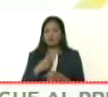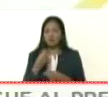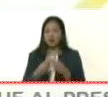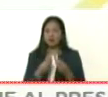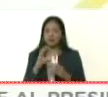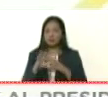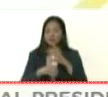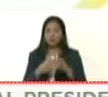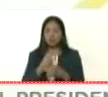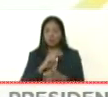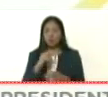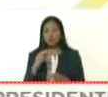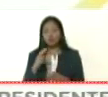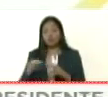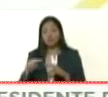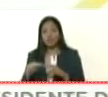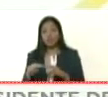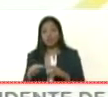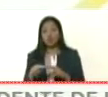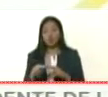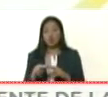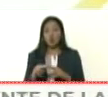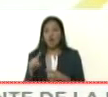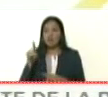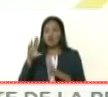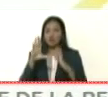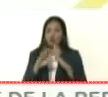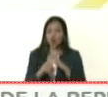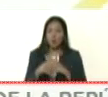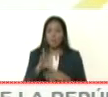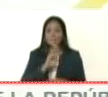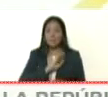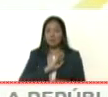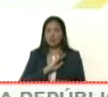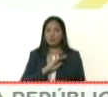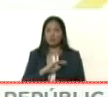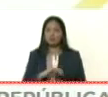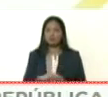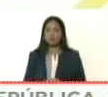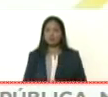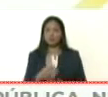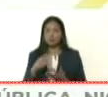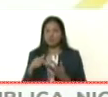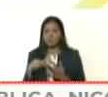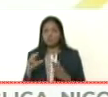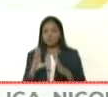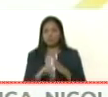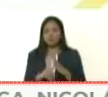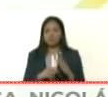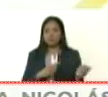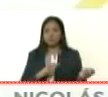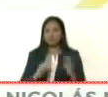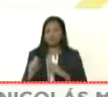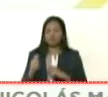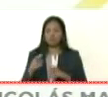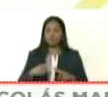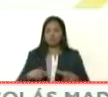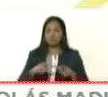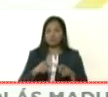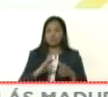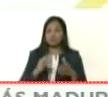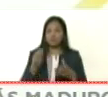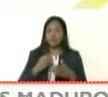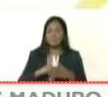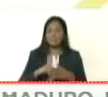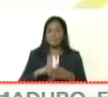nuestros niños de trasplante de médula ósea, se lo roba este señor Betancur, el señor Juan Planchar, y desvían esos fondos hacia